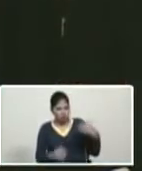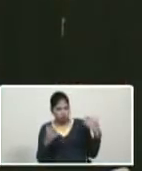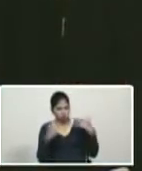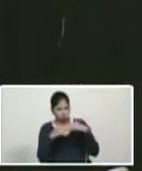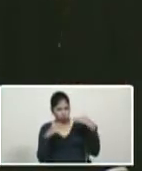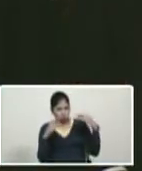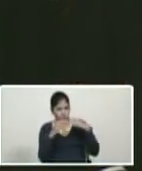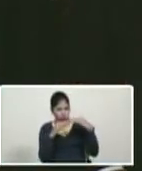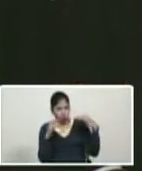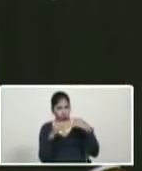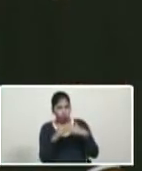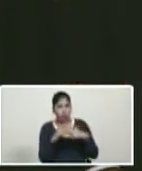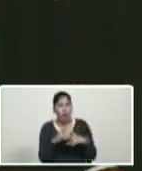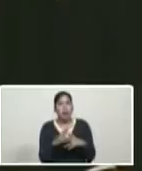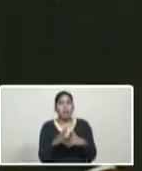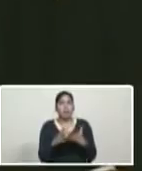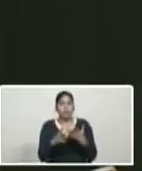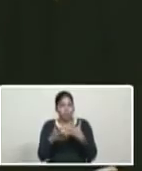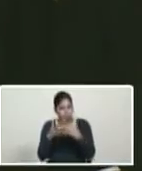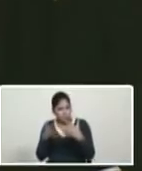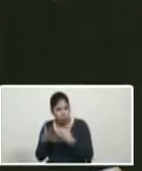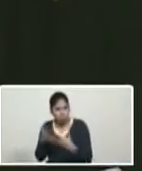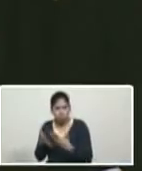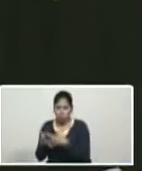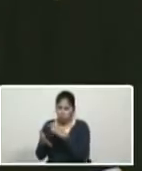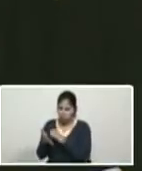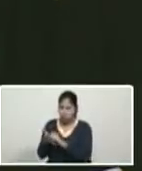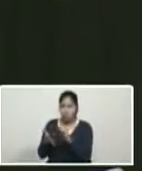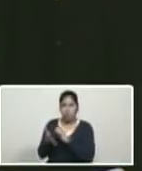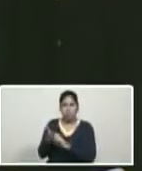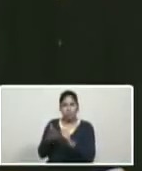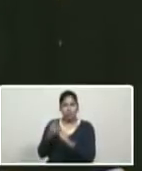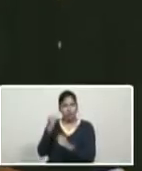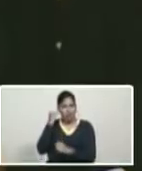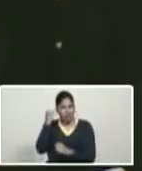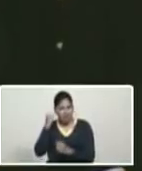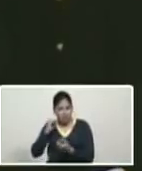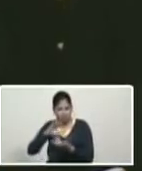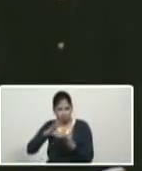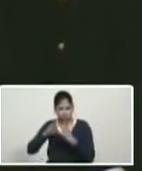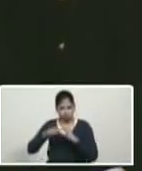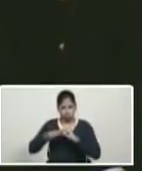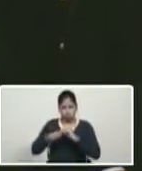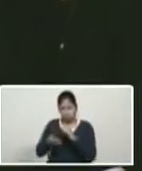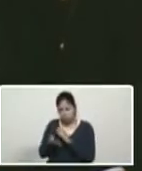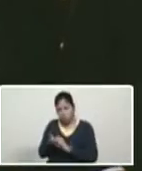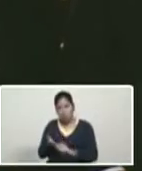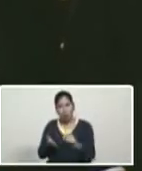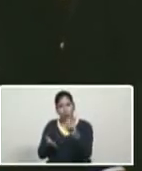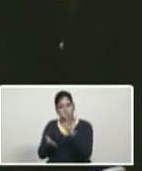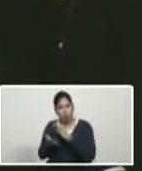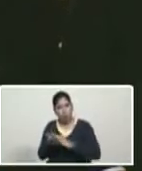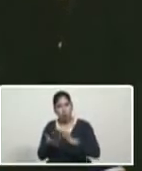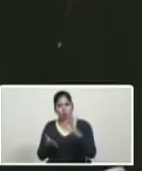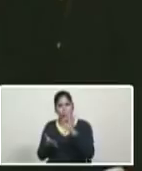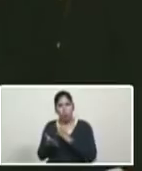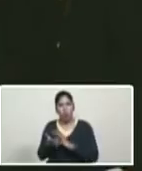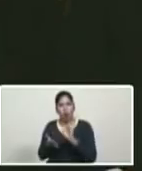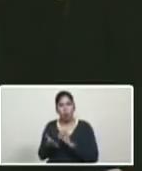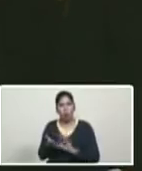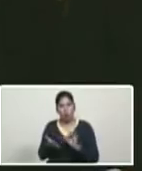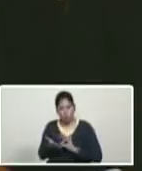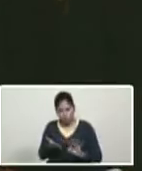fue madurando cada concepto, cada idea, para traerla en ese acto fundacional